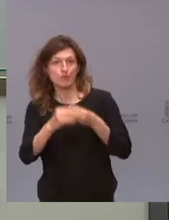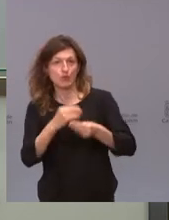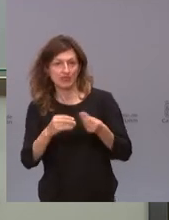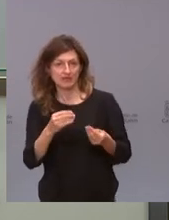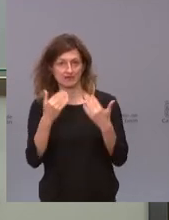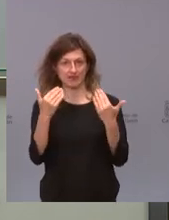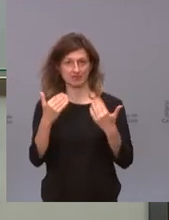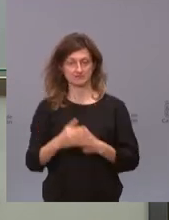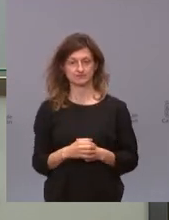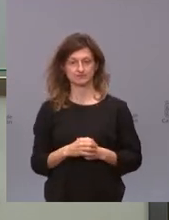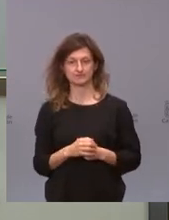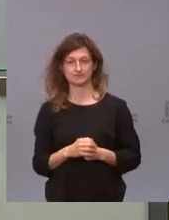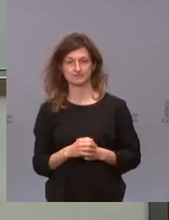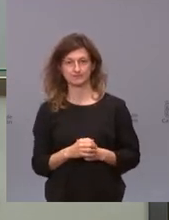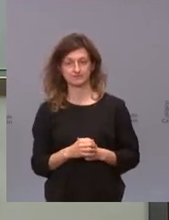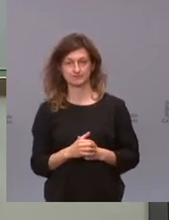Gracias.